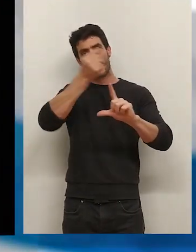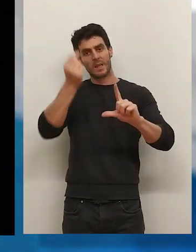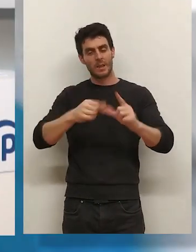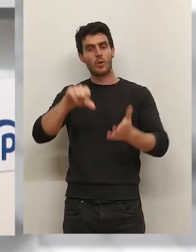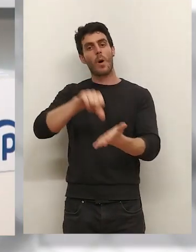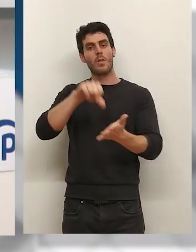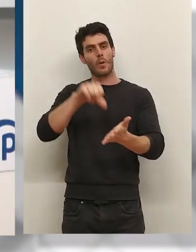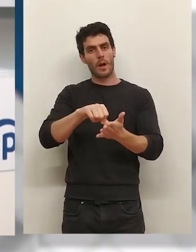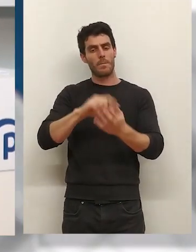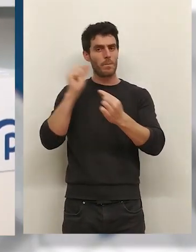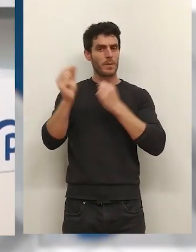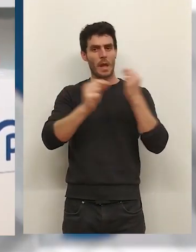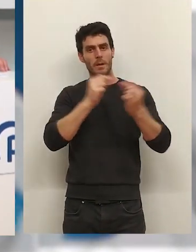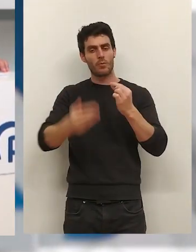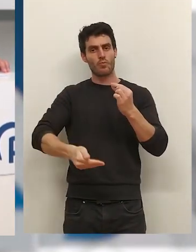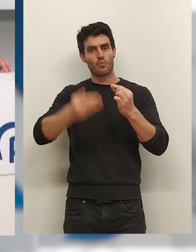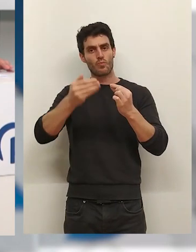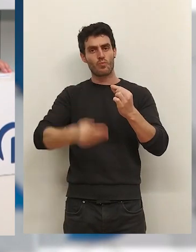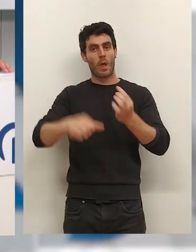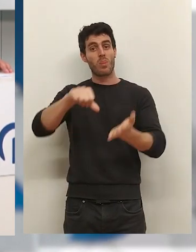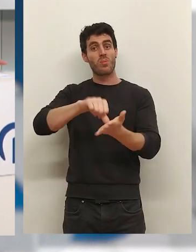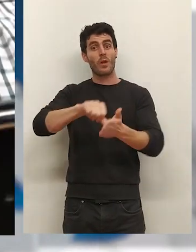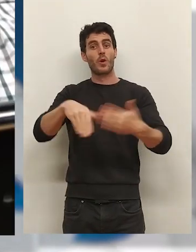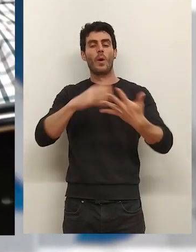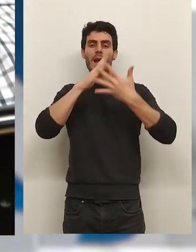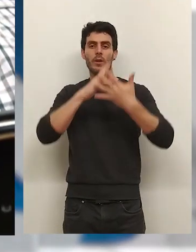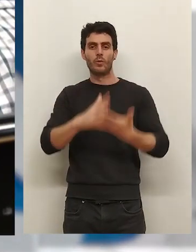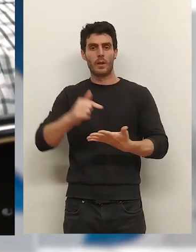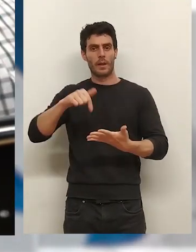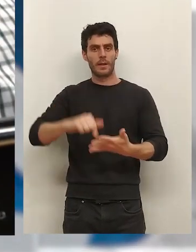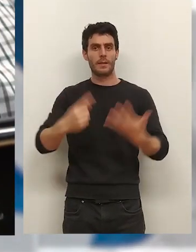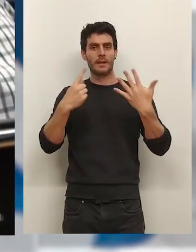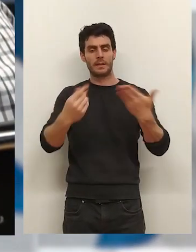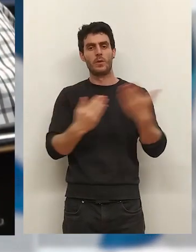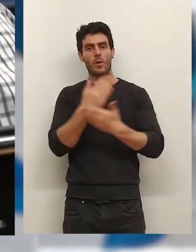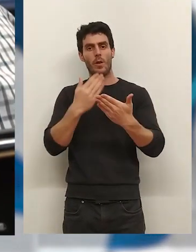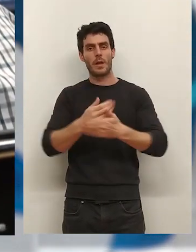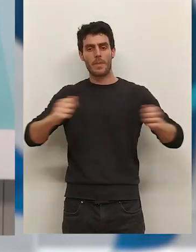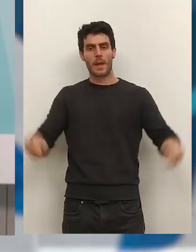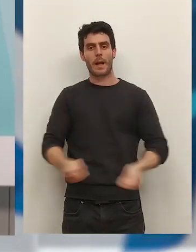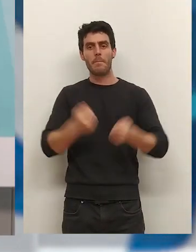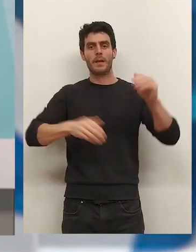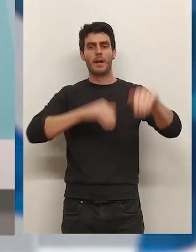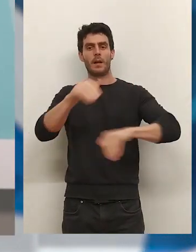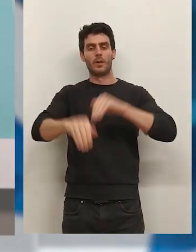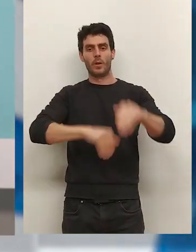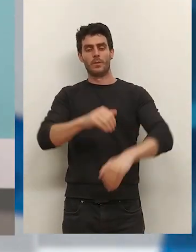traído diseño de la ciudad han marcado un debate que ha centrado la actualidad de este sexto día de campaña electoral.